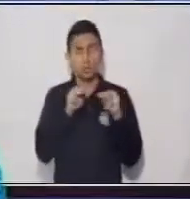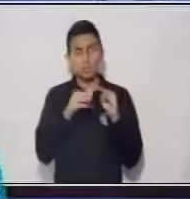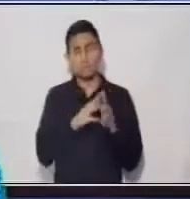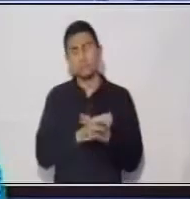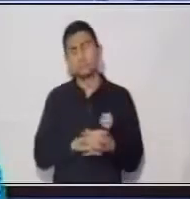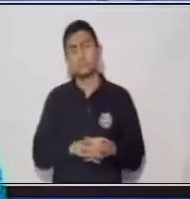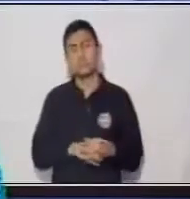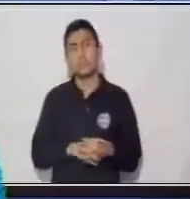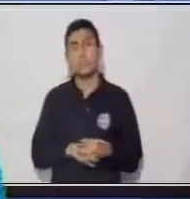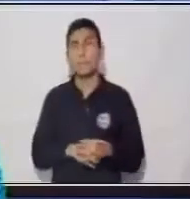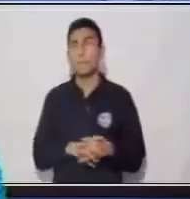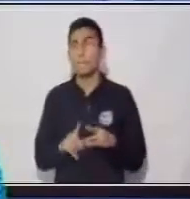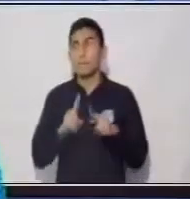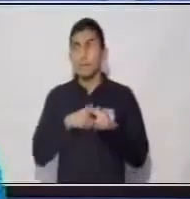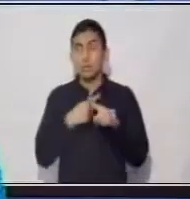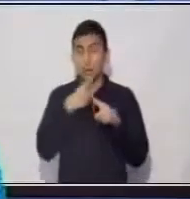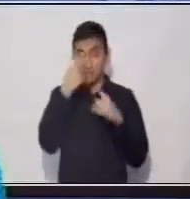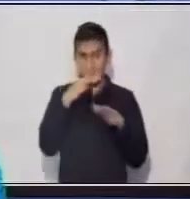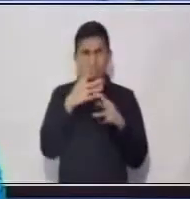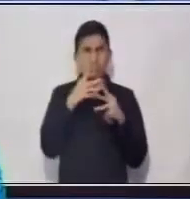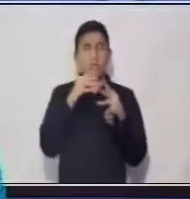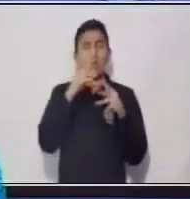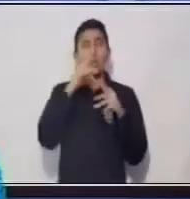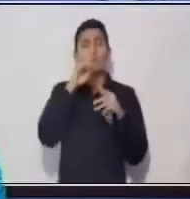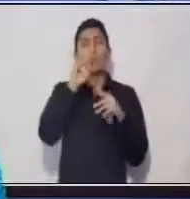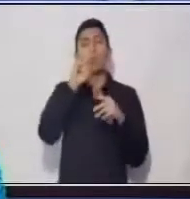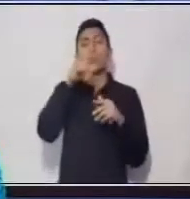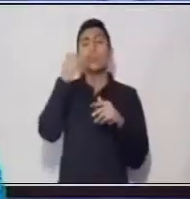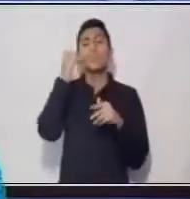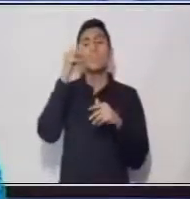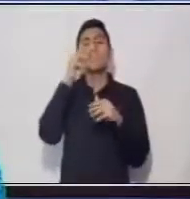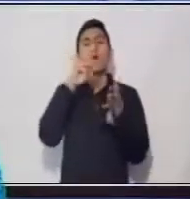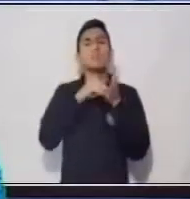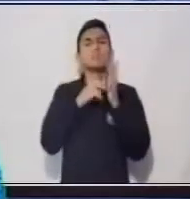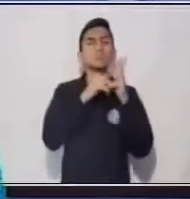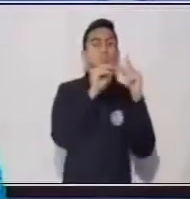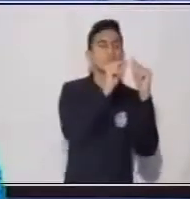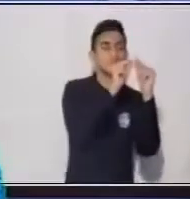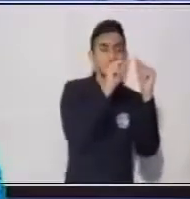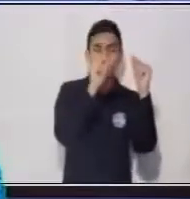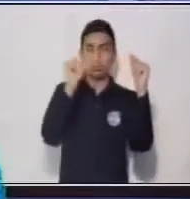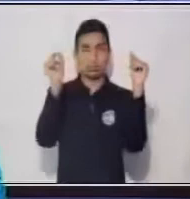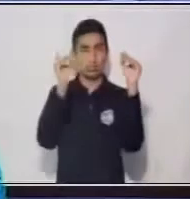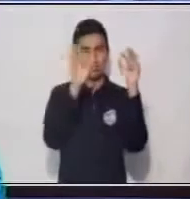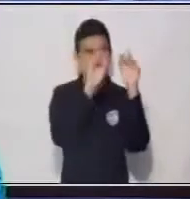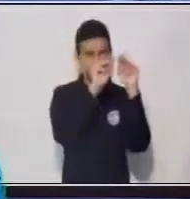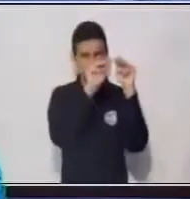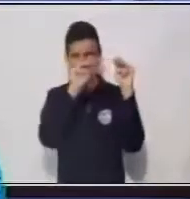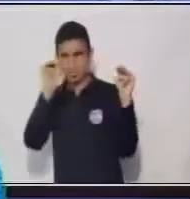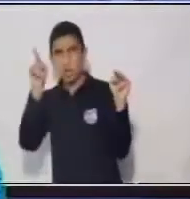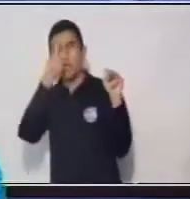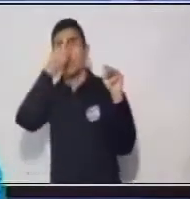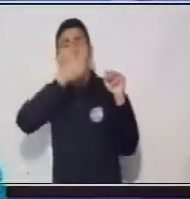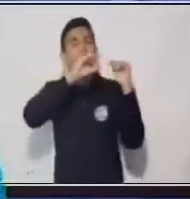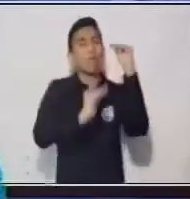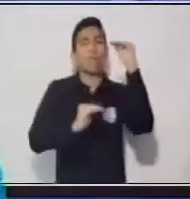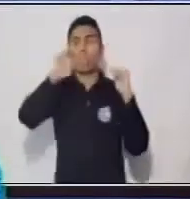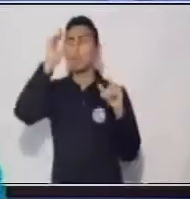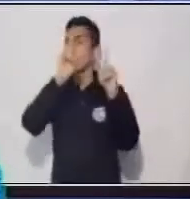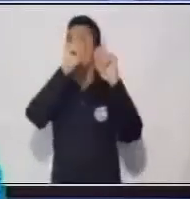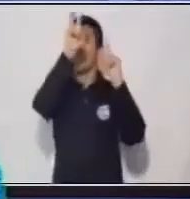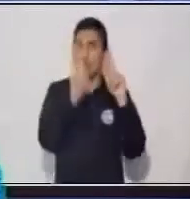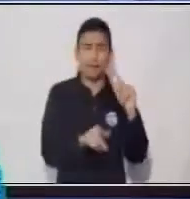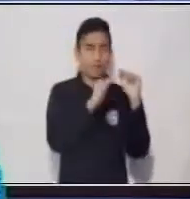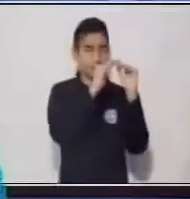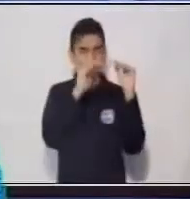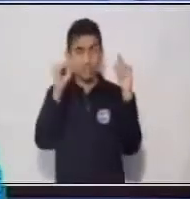uniforme. Cuando decimos que es uniforme significa que va a ser constante, no va a haber variación.